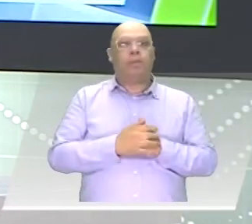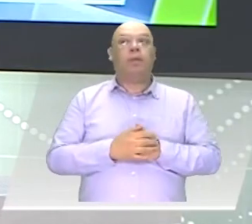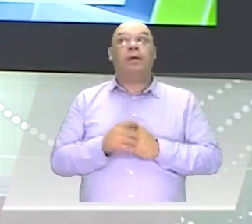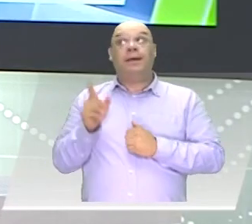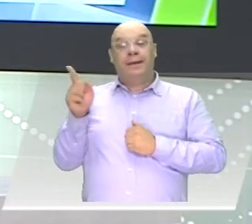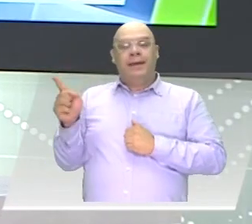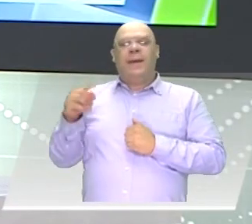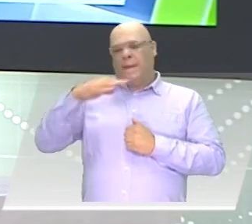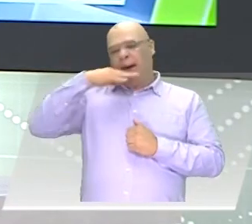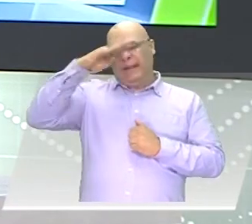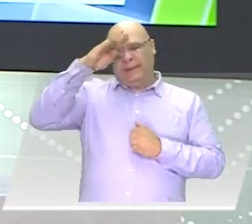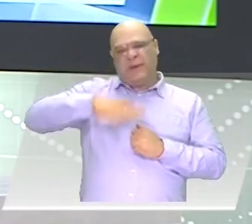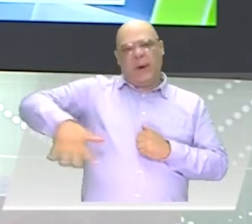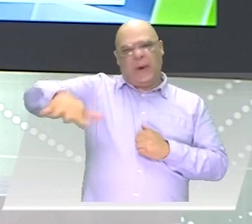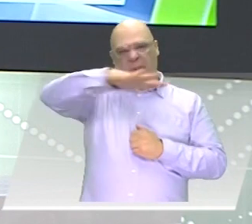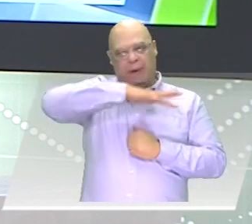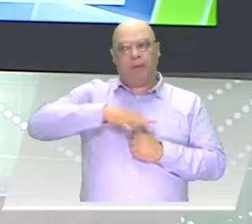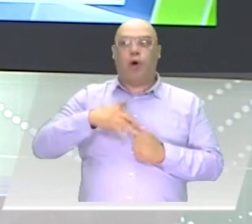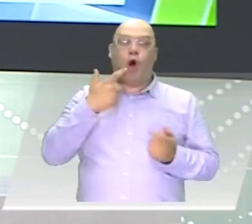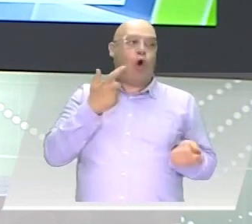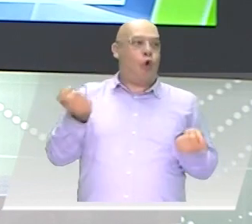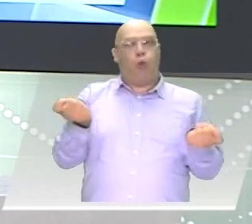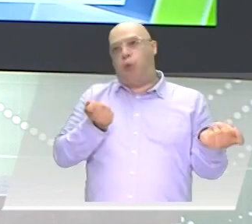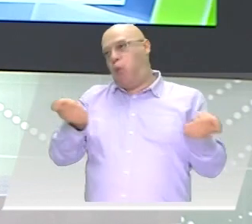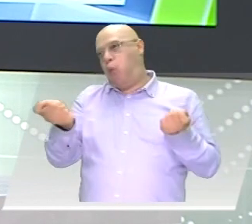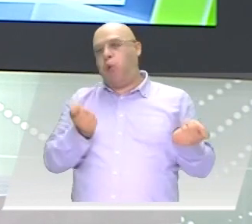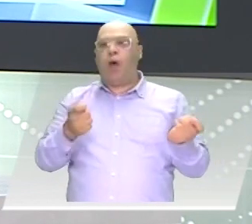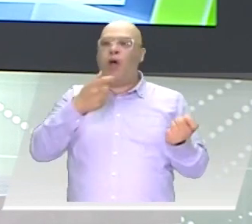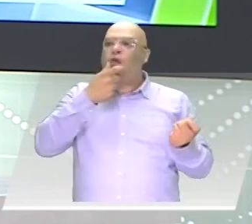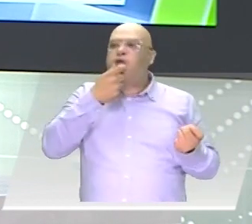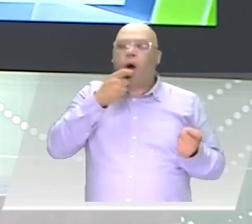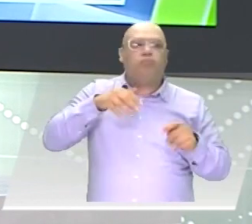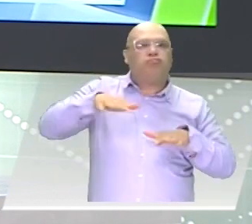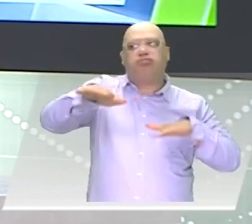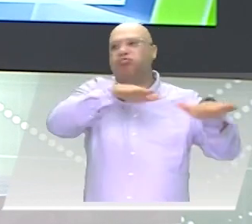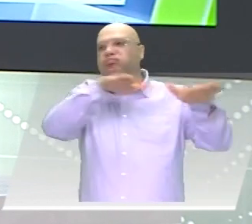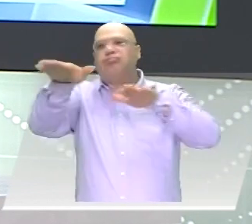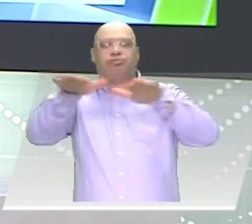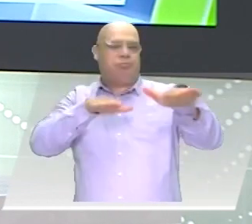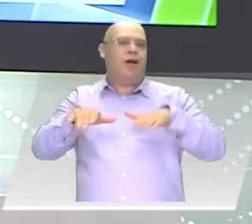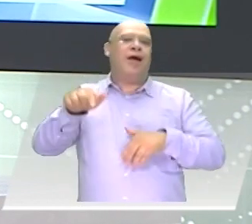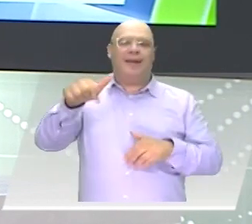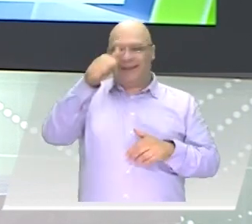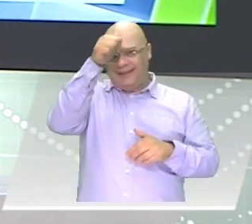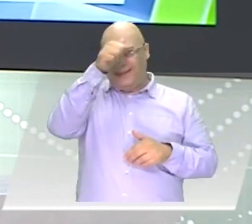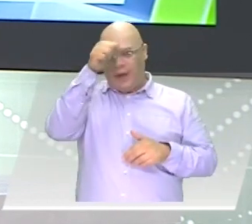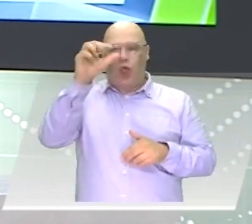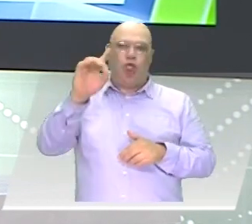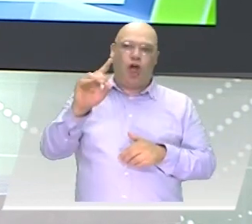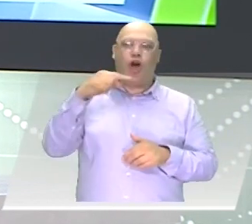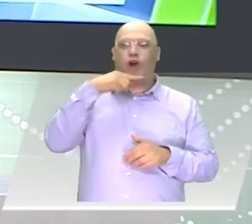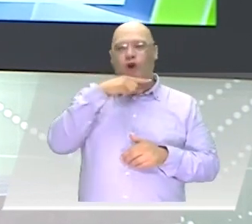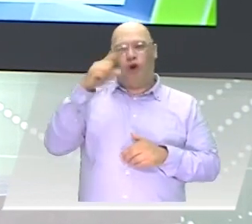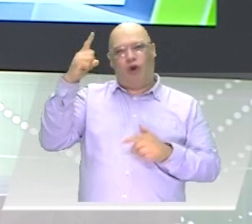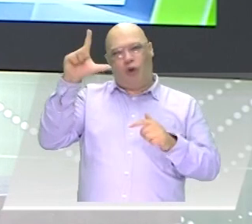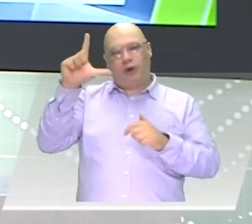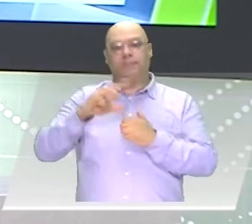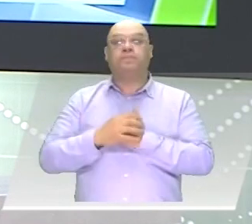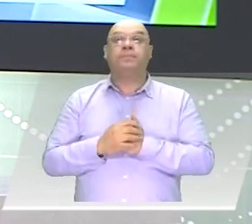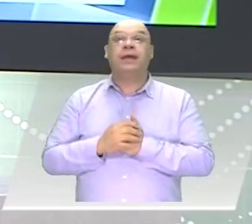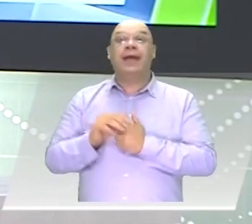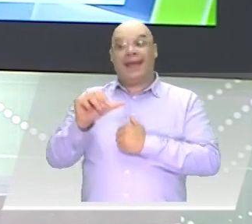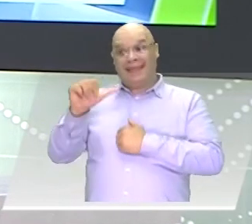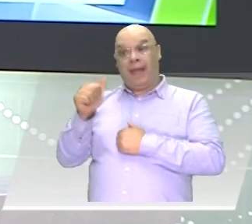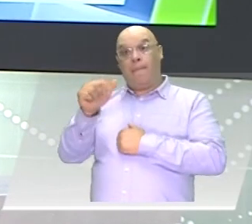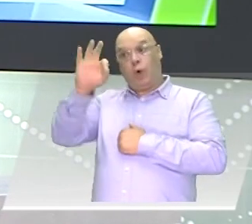autoridades de Medellín ya realizan los preparativos para los controles de movilidad que habrá en el Puente de Reyes. Actualmente, la ciudad tiene una disminución del